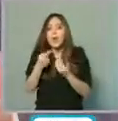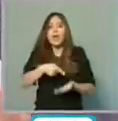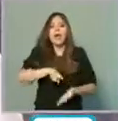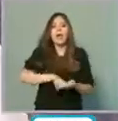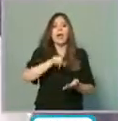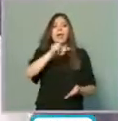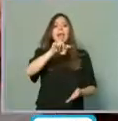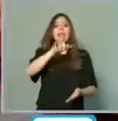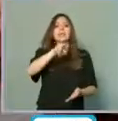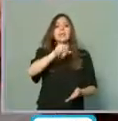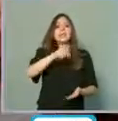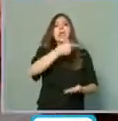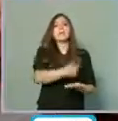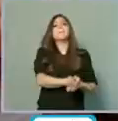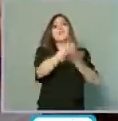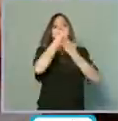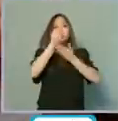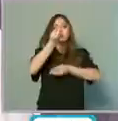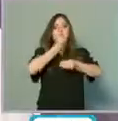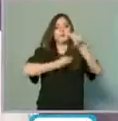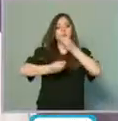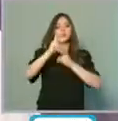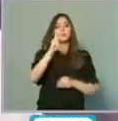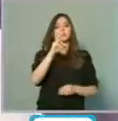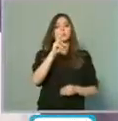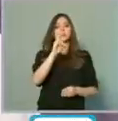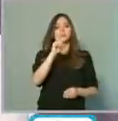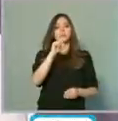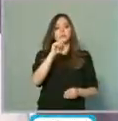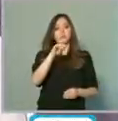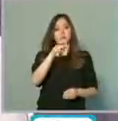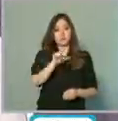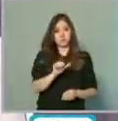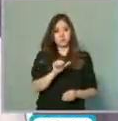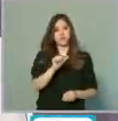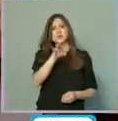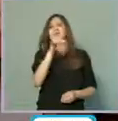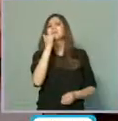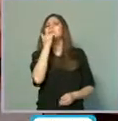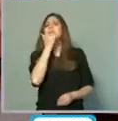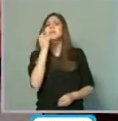lisina, es un muy buen aporte de proteínas. La carne, pero recordemos... La lisina, ¿para qué